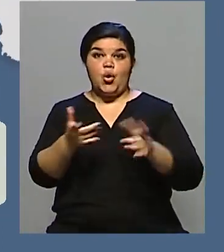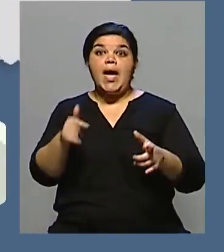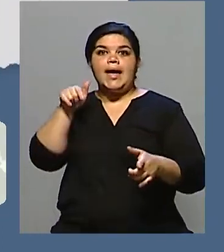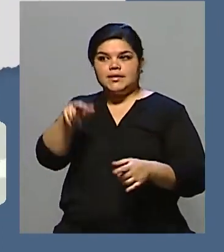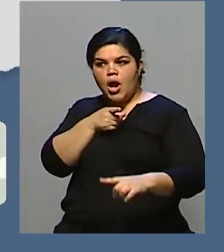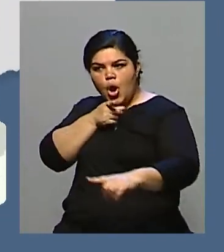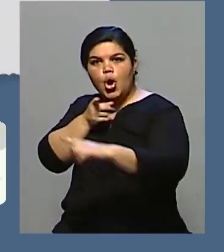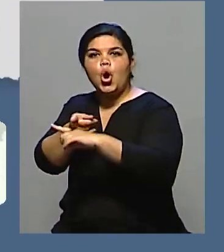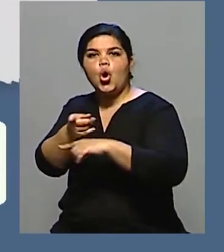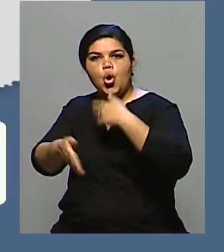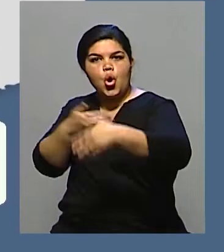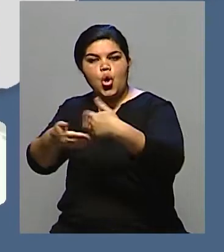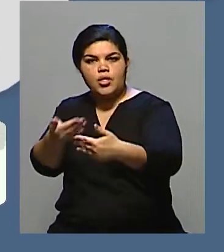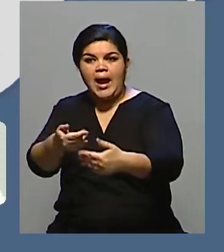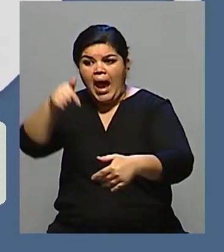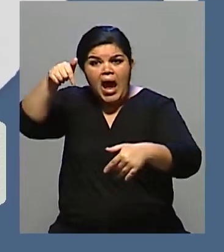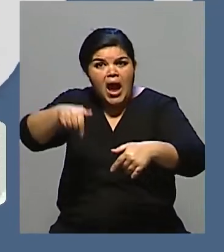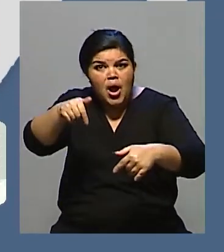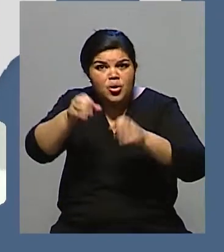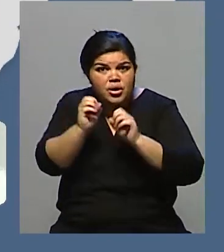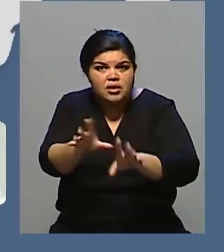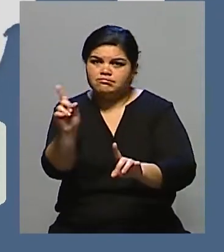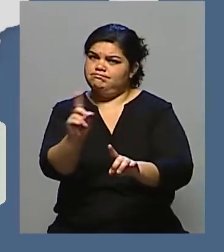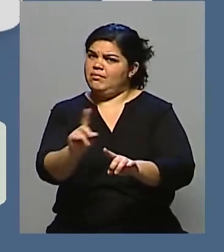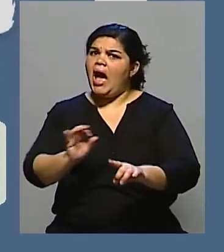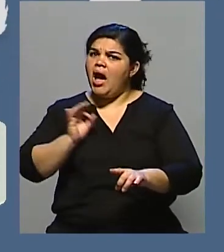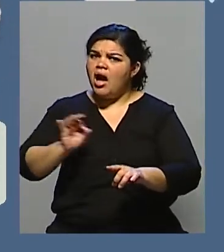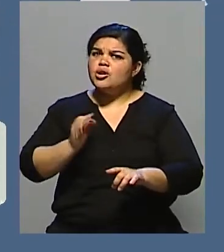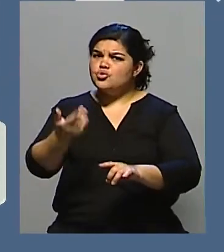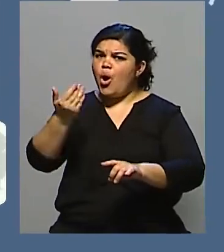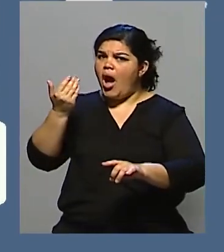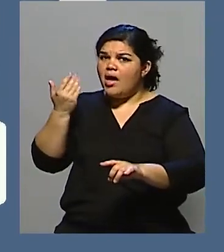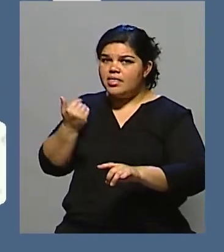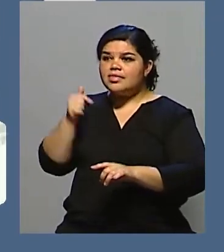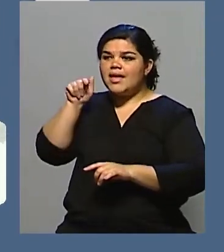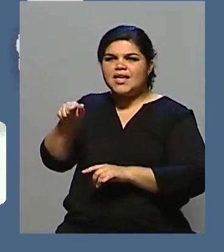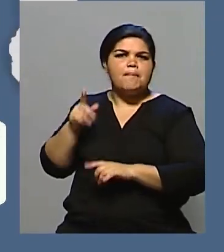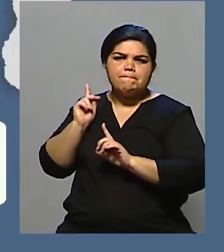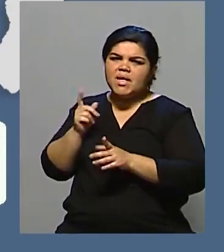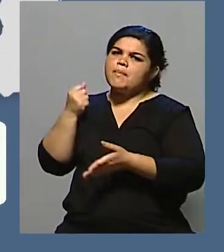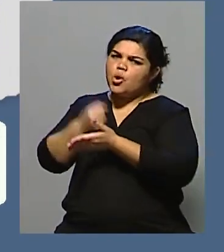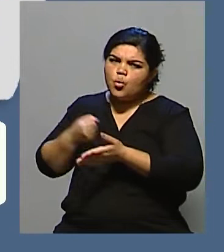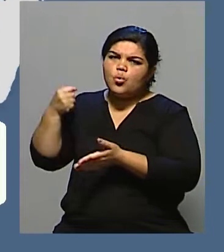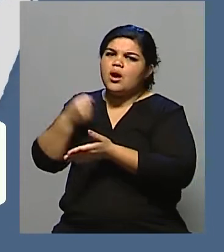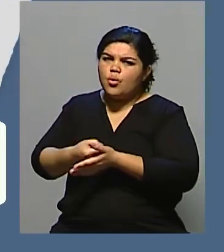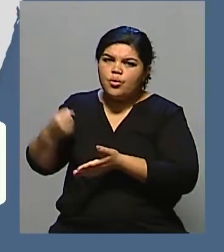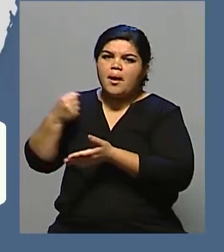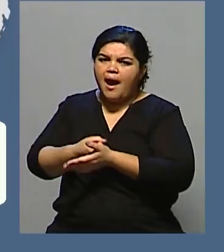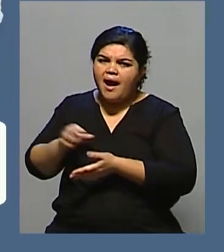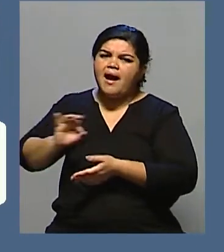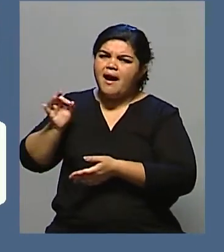está conduciendo desde ahora, lo está conduciendo desde hace años en contra de eso. Y por